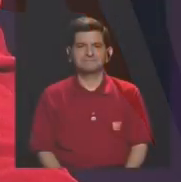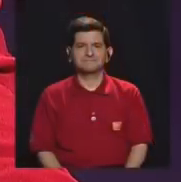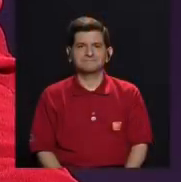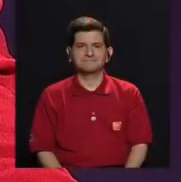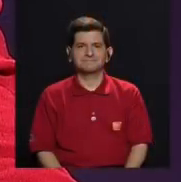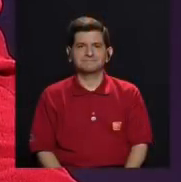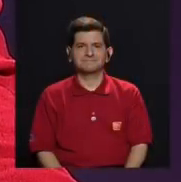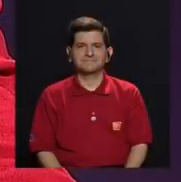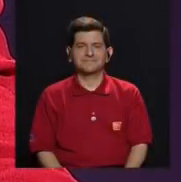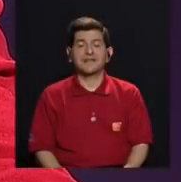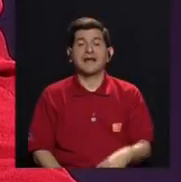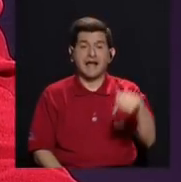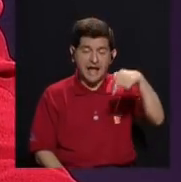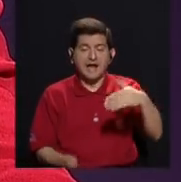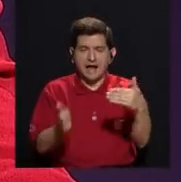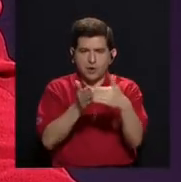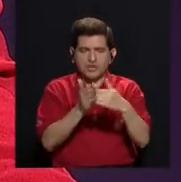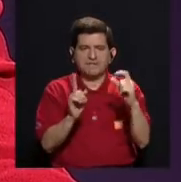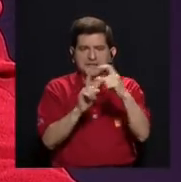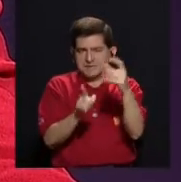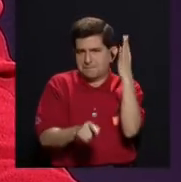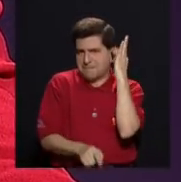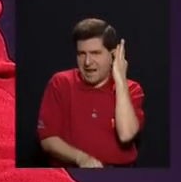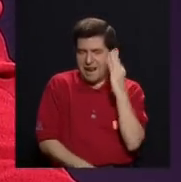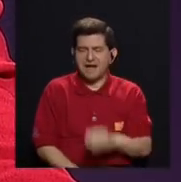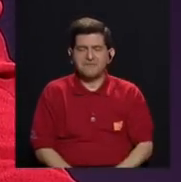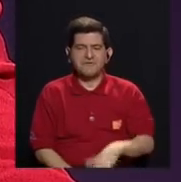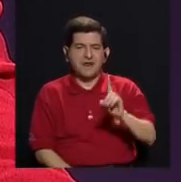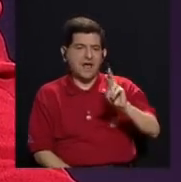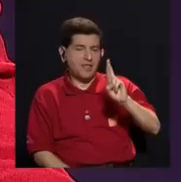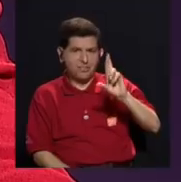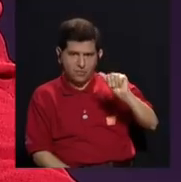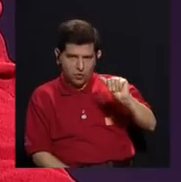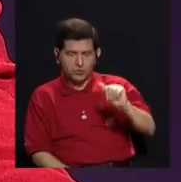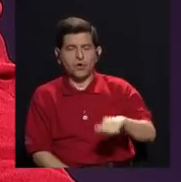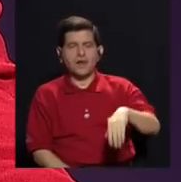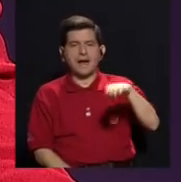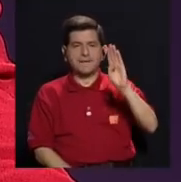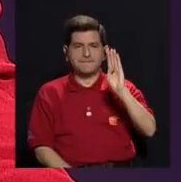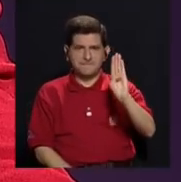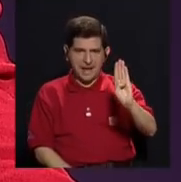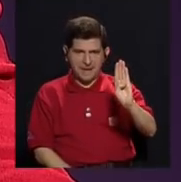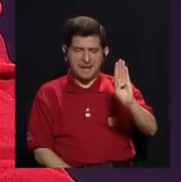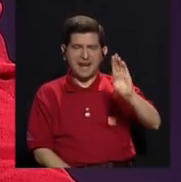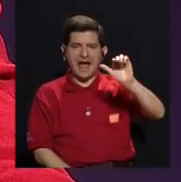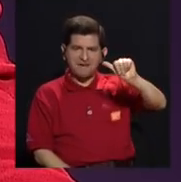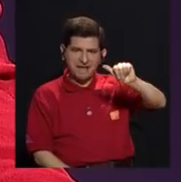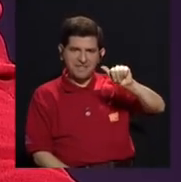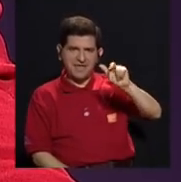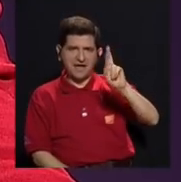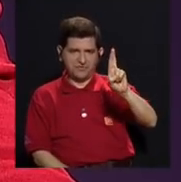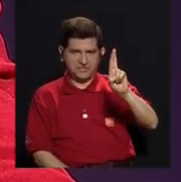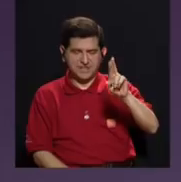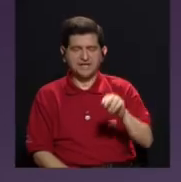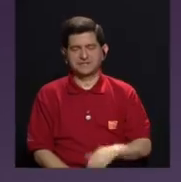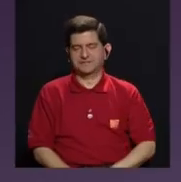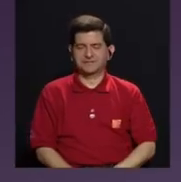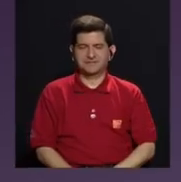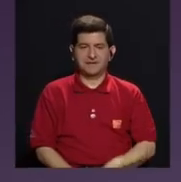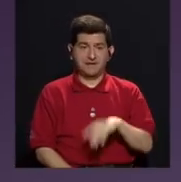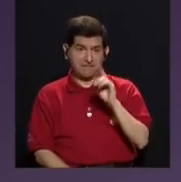bueno estamos en palabra de mujer hoy con la doctora bárbara abadía risas